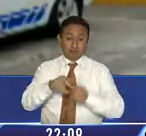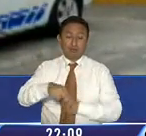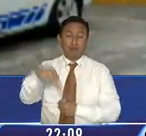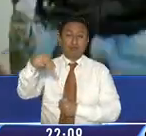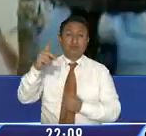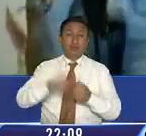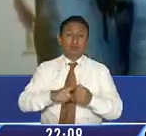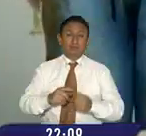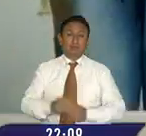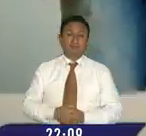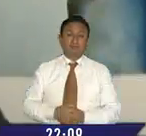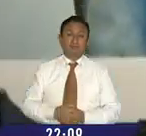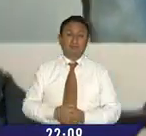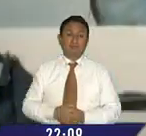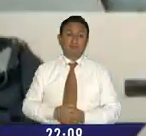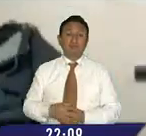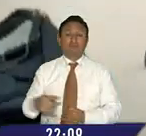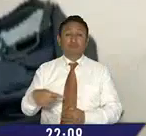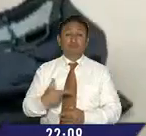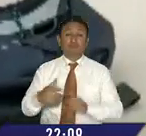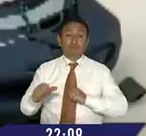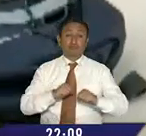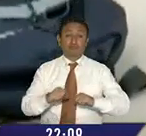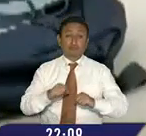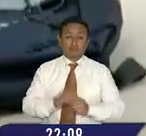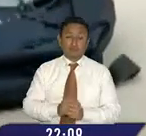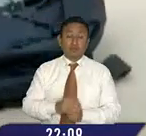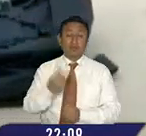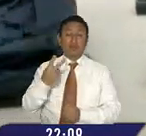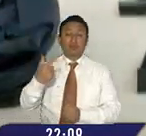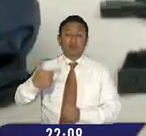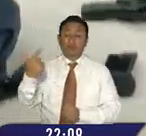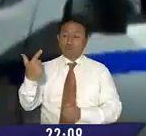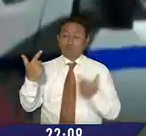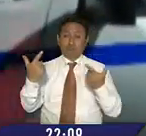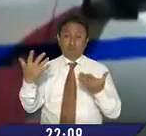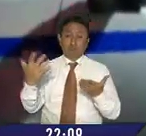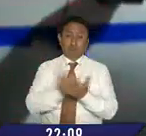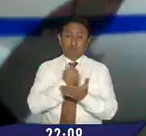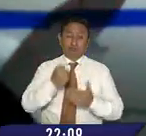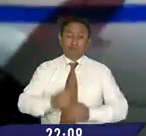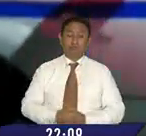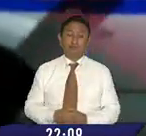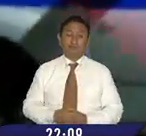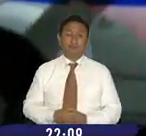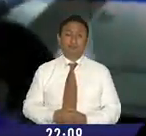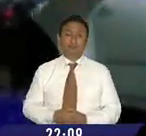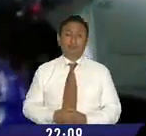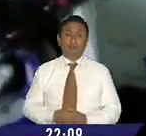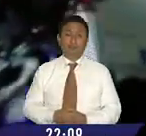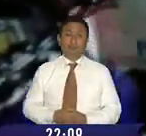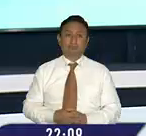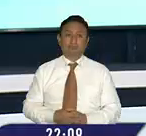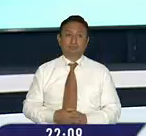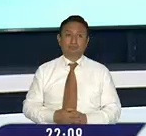de la ciudad de Quito. Operativos que permitieron sacar de circulación 2 armas de fuego. En Quito, informó Iván